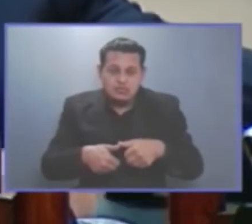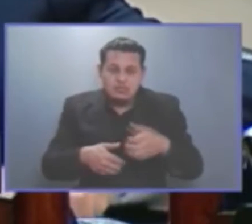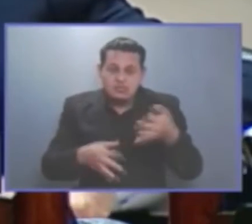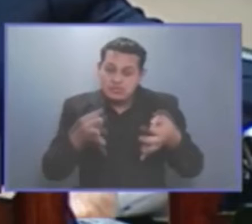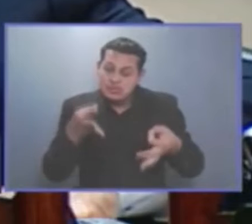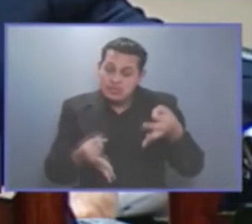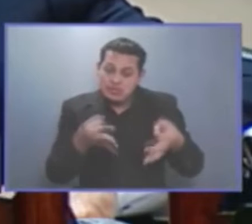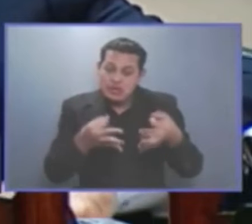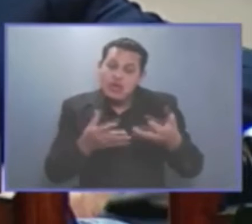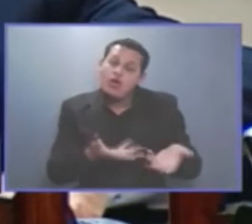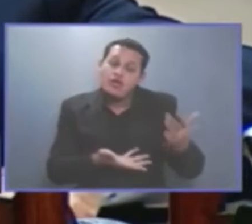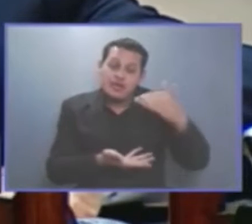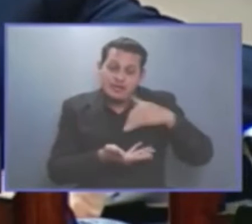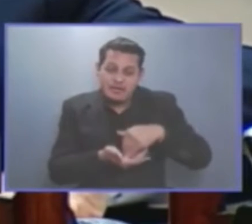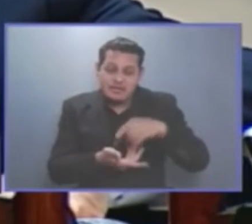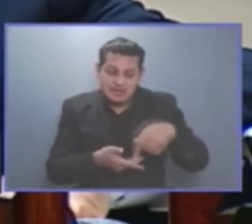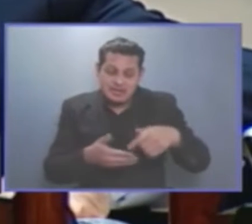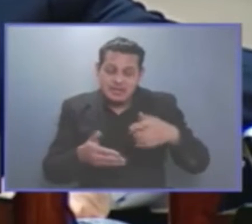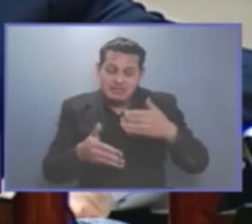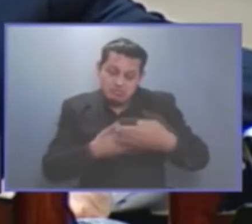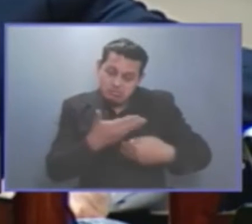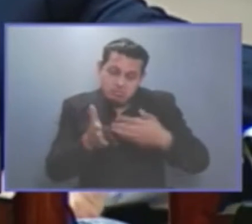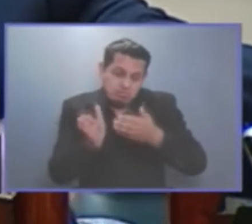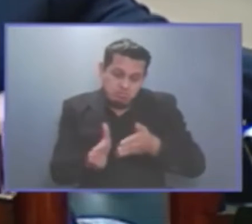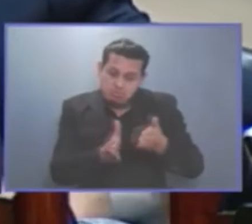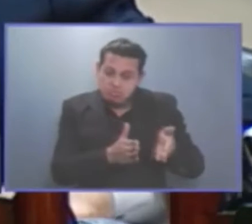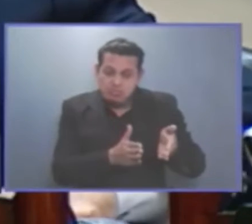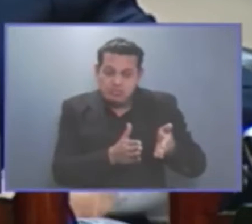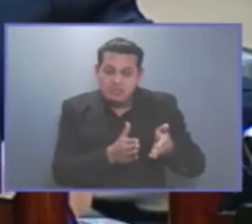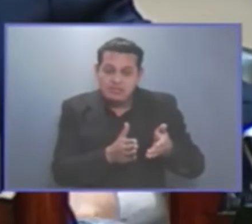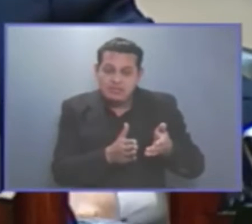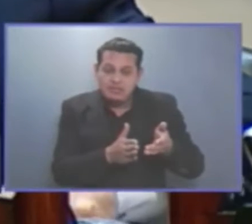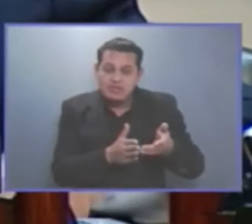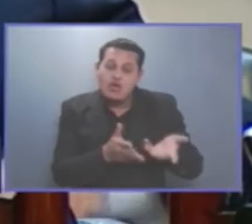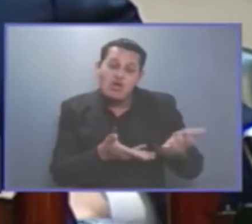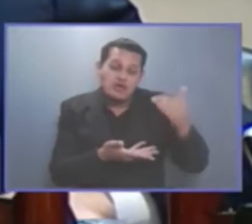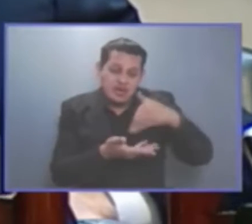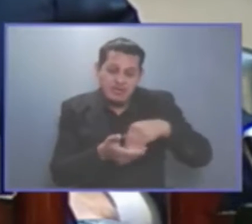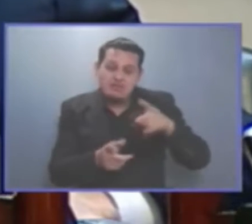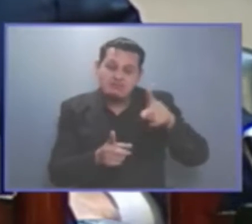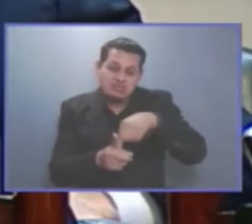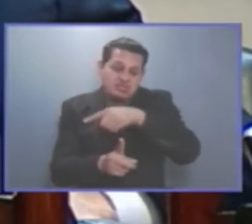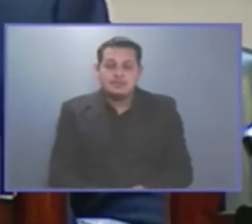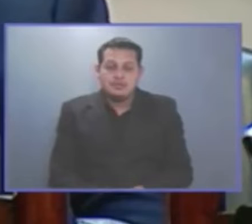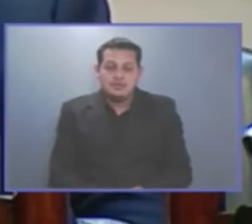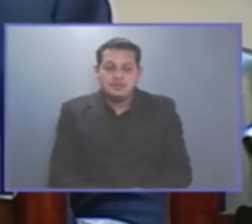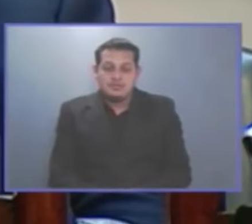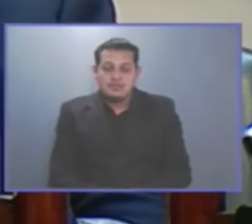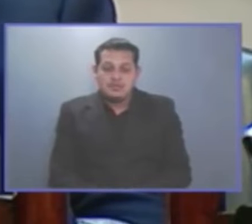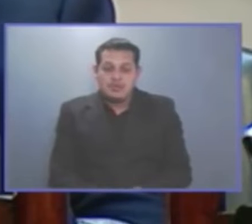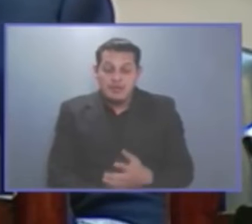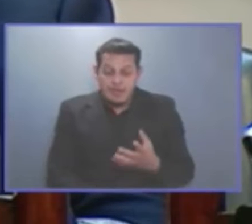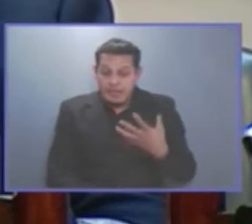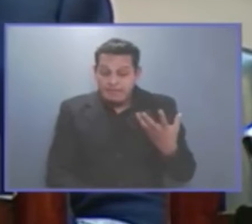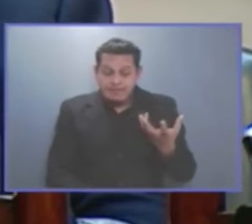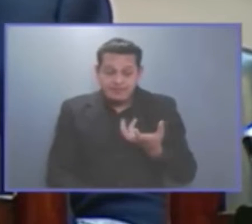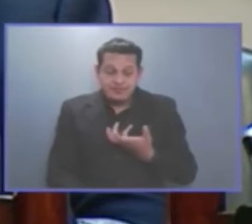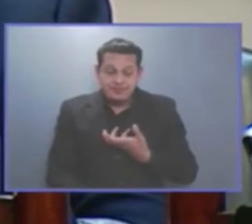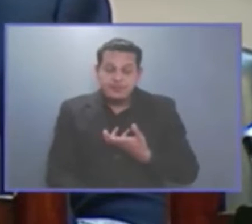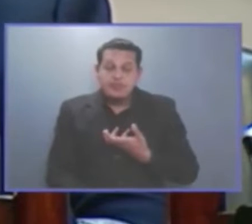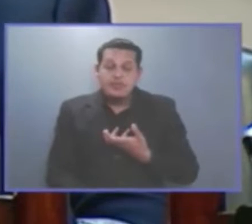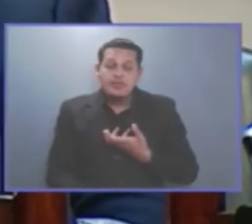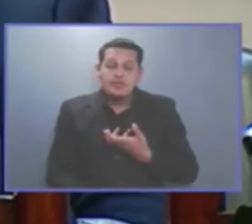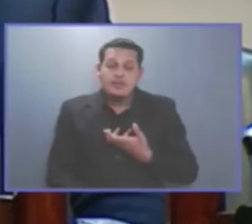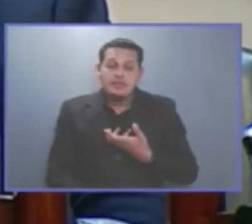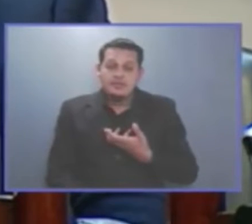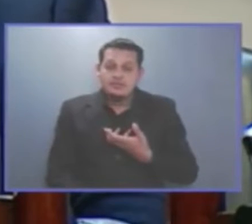pero una vez más este procedimiento se lo van a volver a anular de tal manera que nosotros